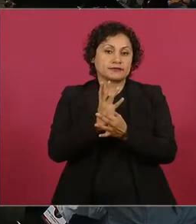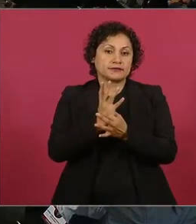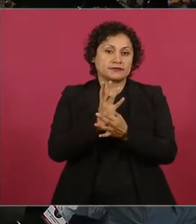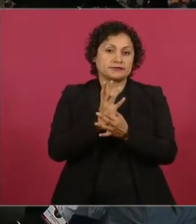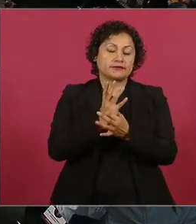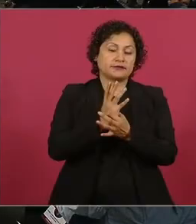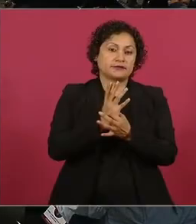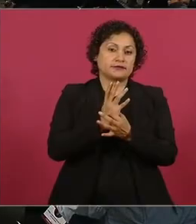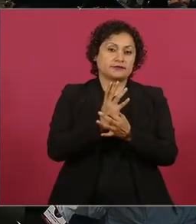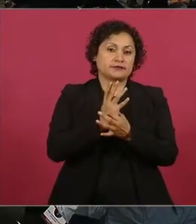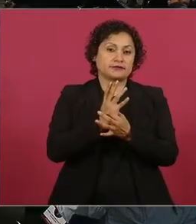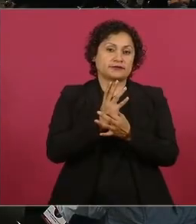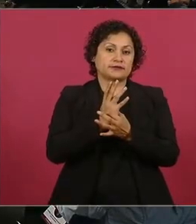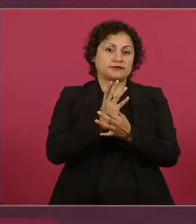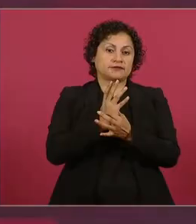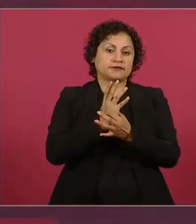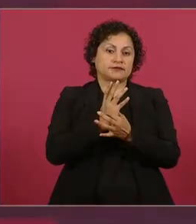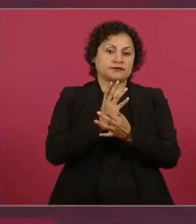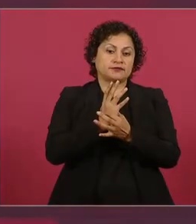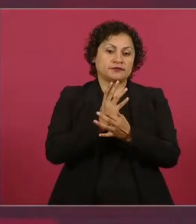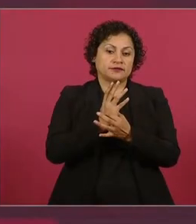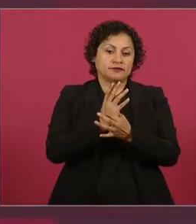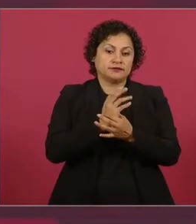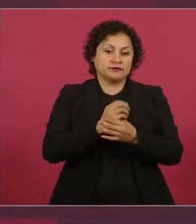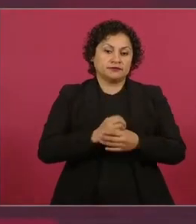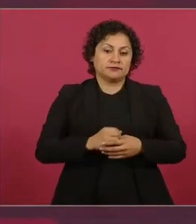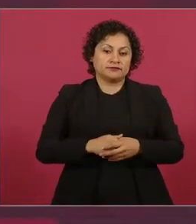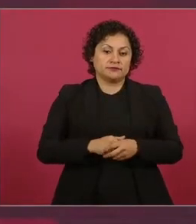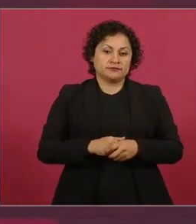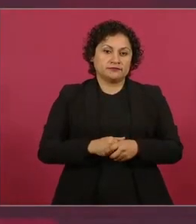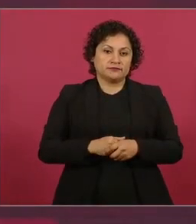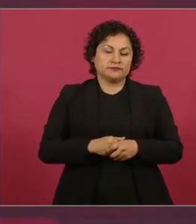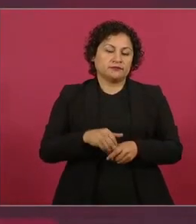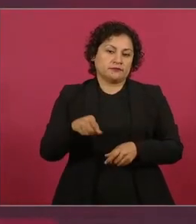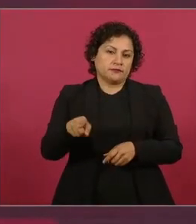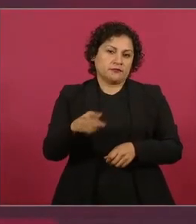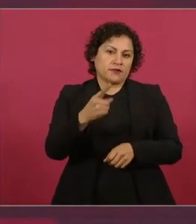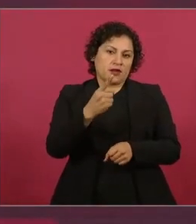no podía ella participar